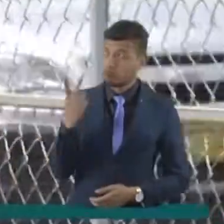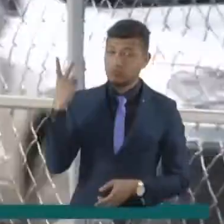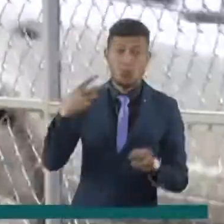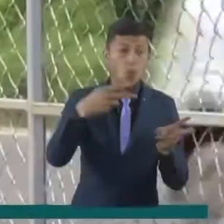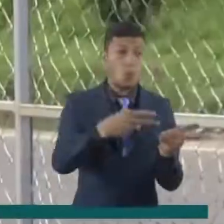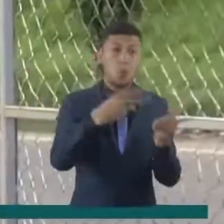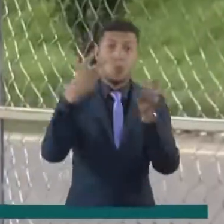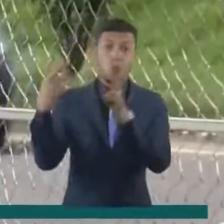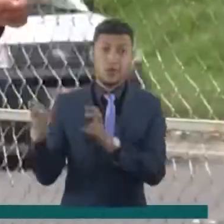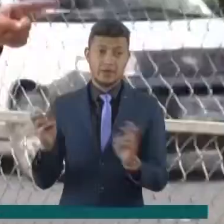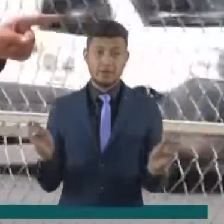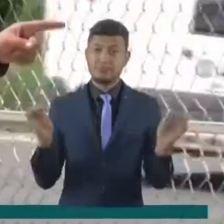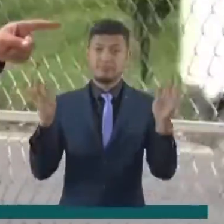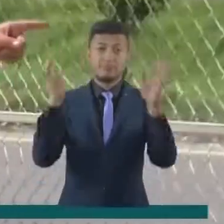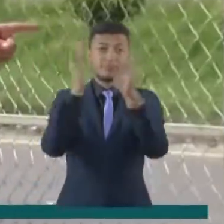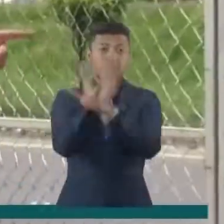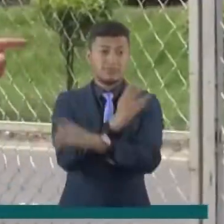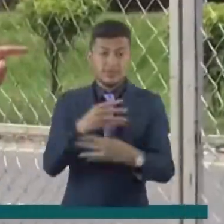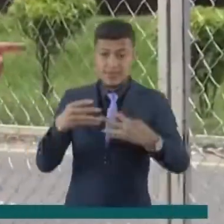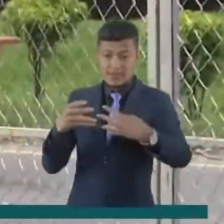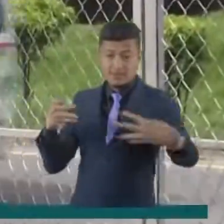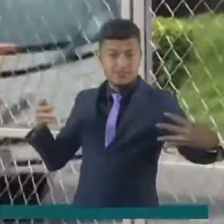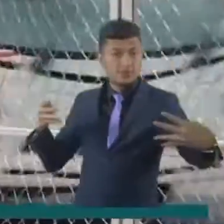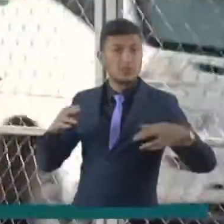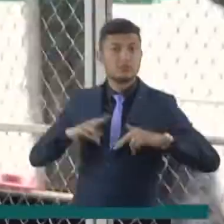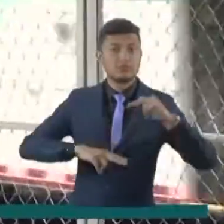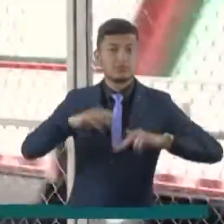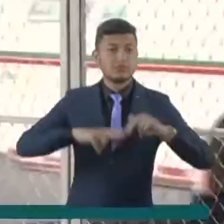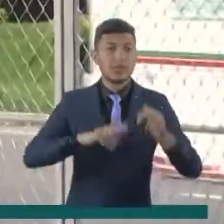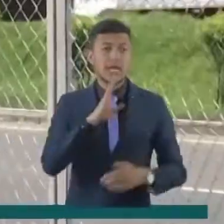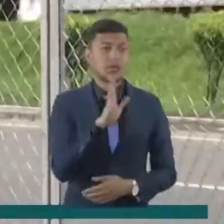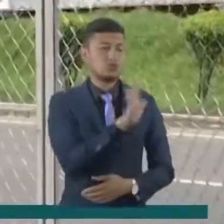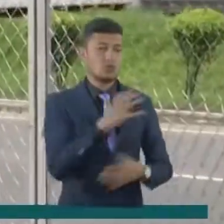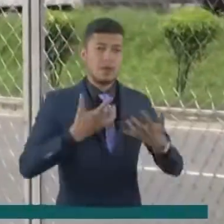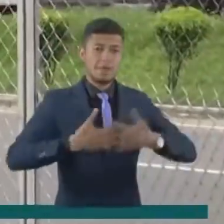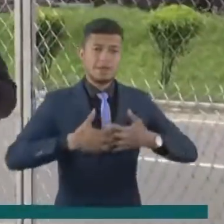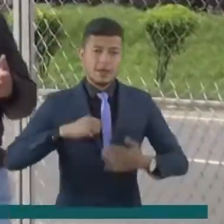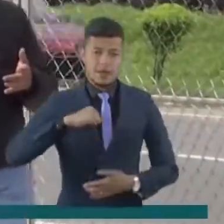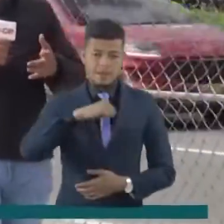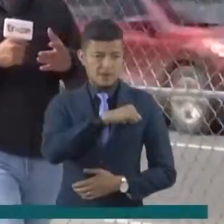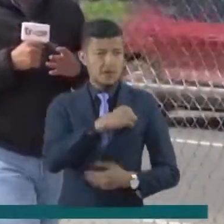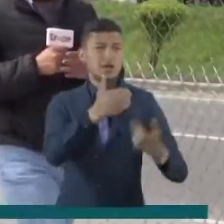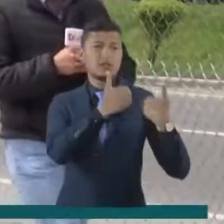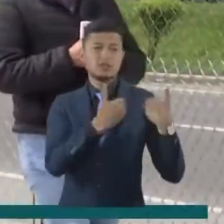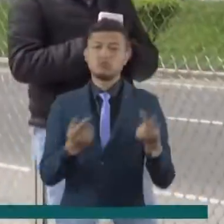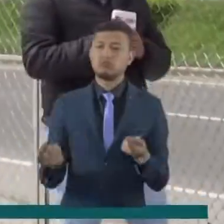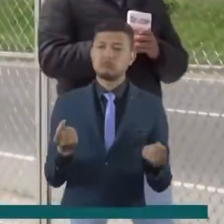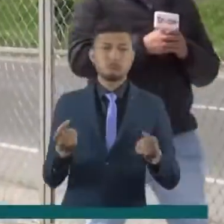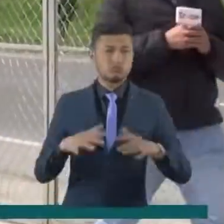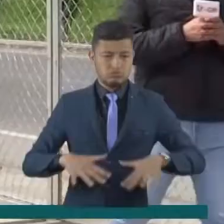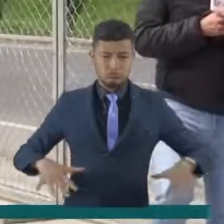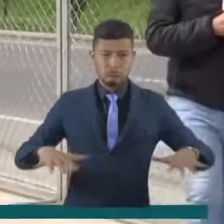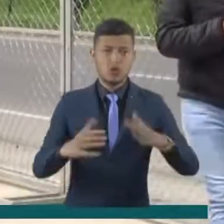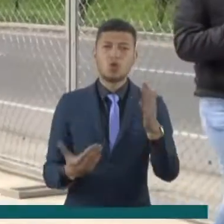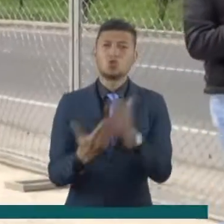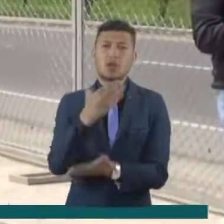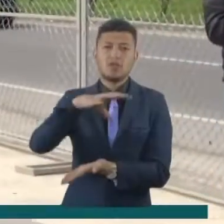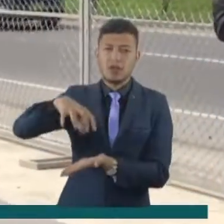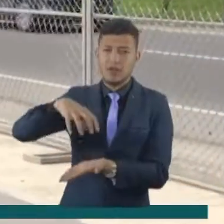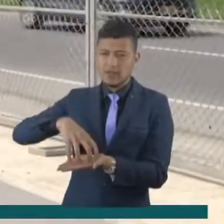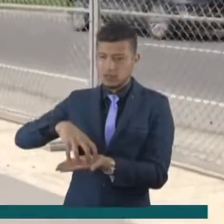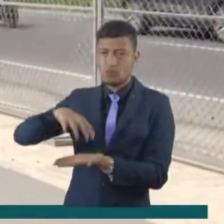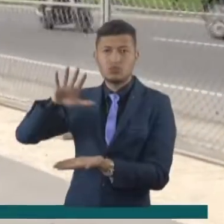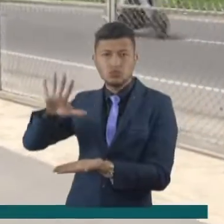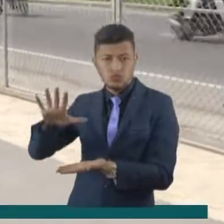peatonal que ven a mis espaldas y este enmallado fue construido e instalado por la empresa privada que se encargará de administrar este